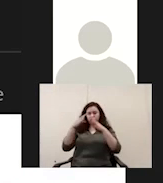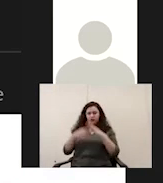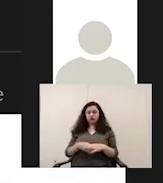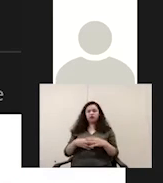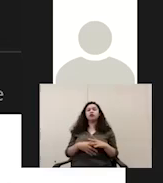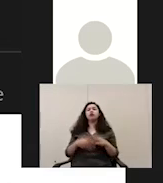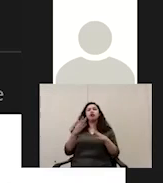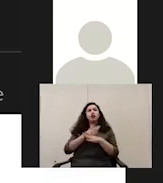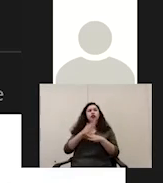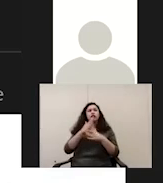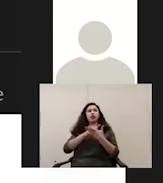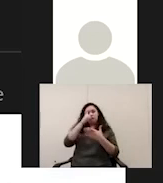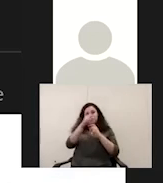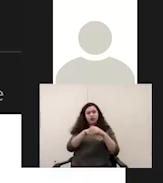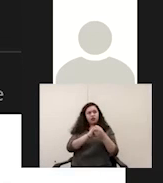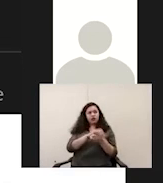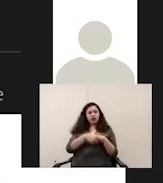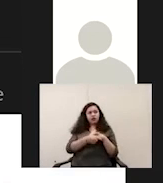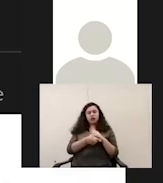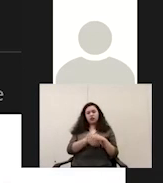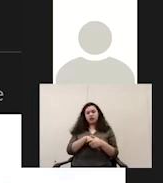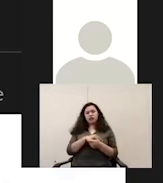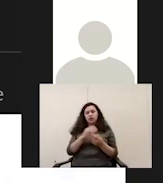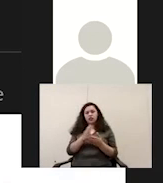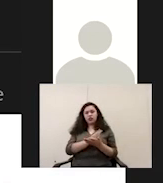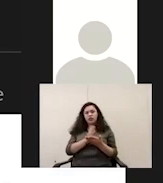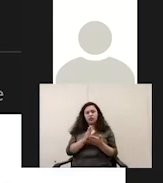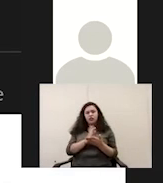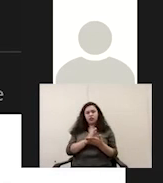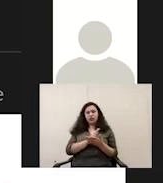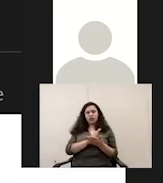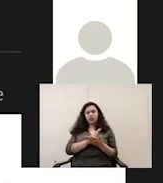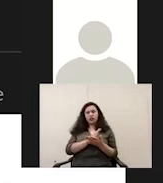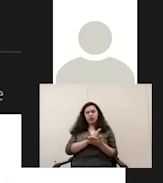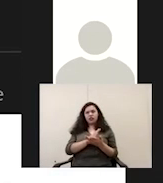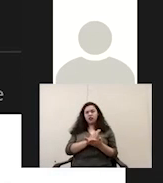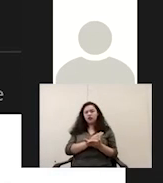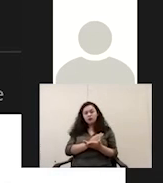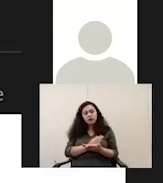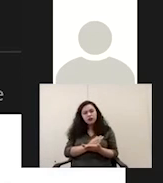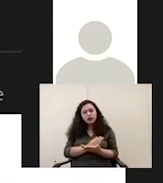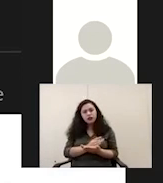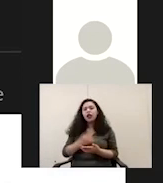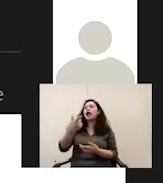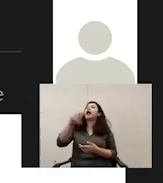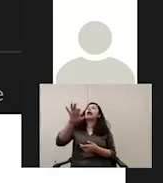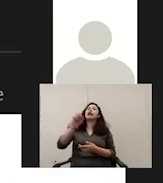de lavado de manos y además estaciones de dispensadores de gel